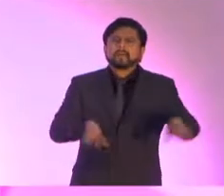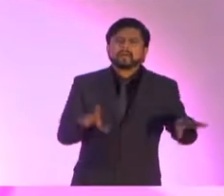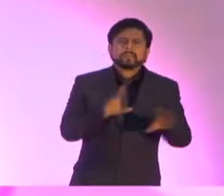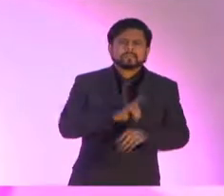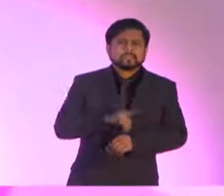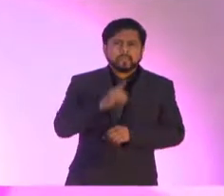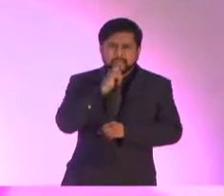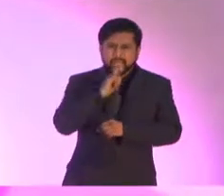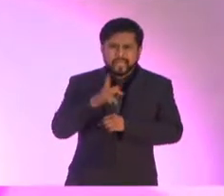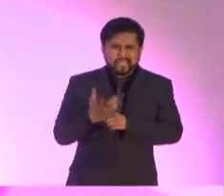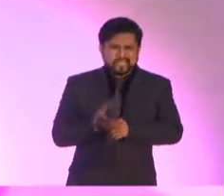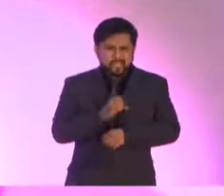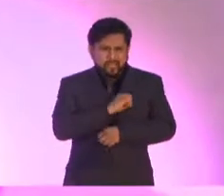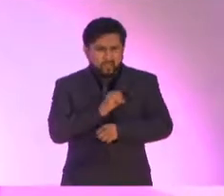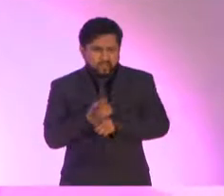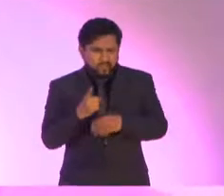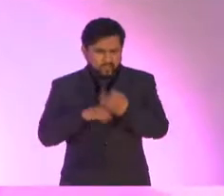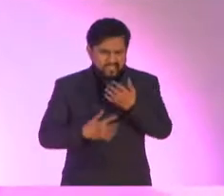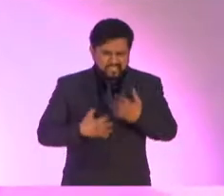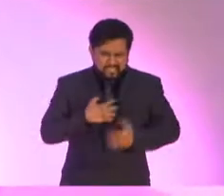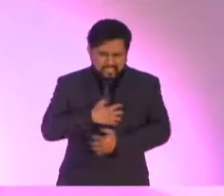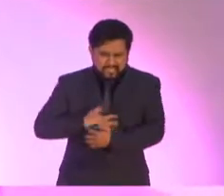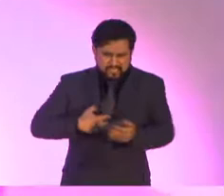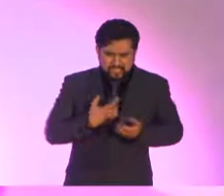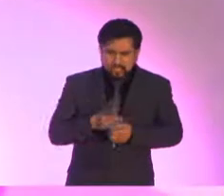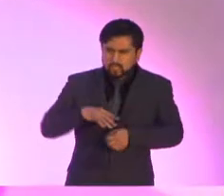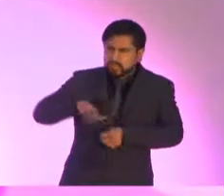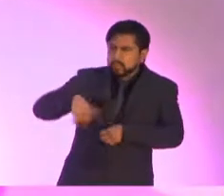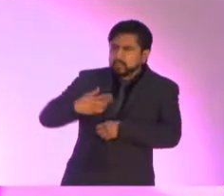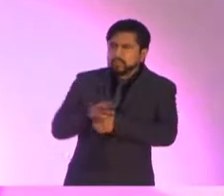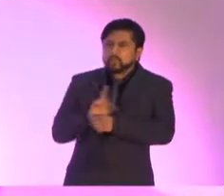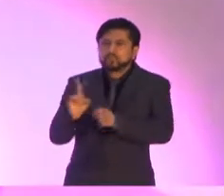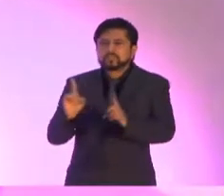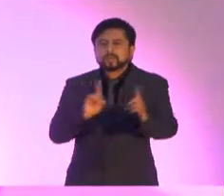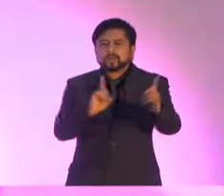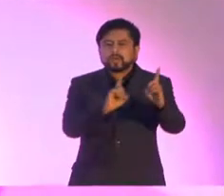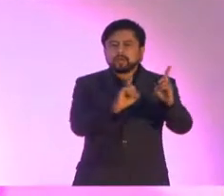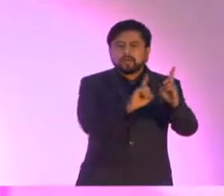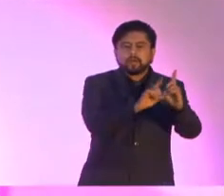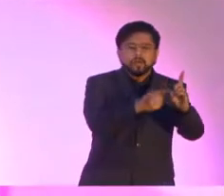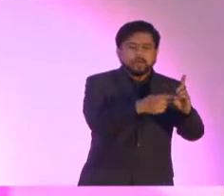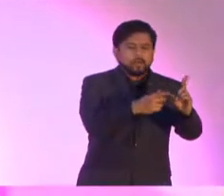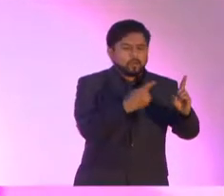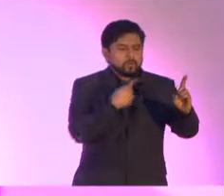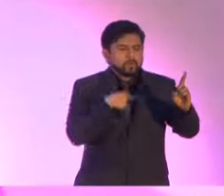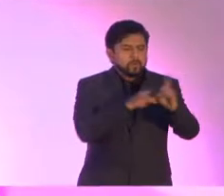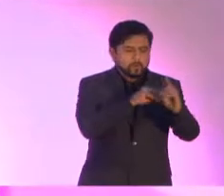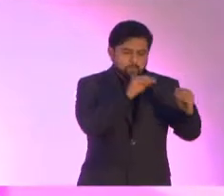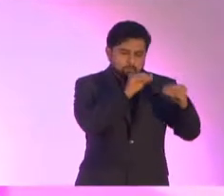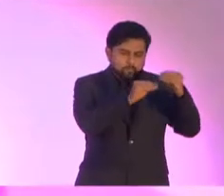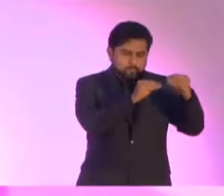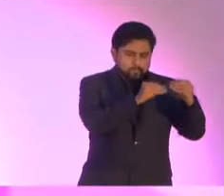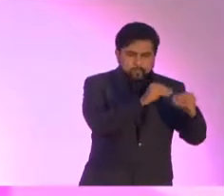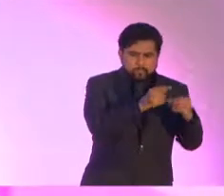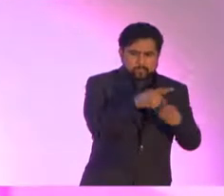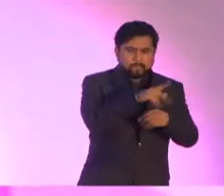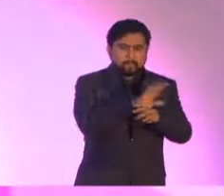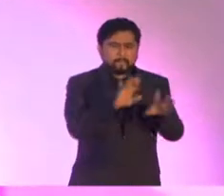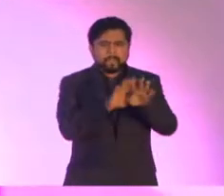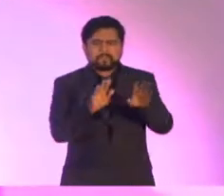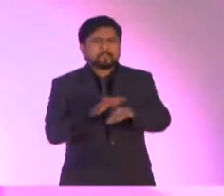sino corrompe. Busca refugiarse en otros labios que no besan, que amañan los sueños y se